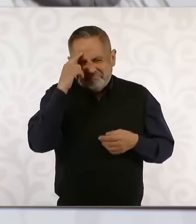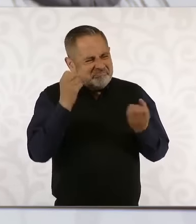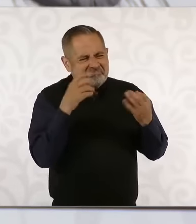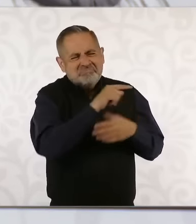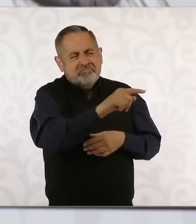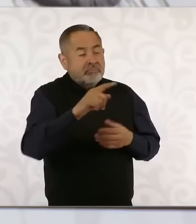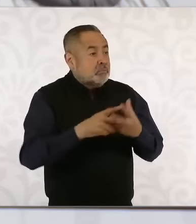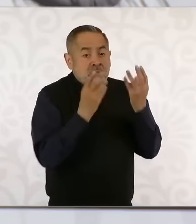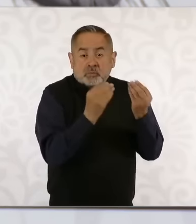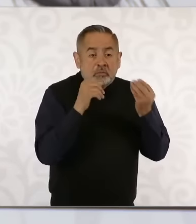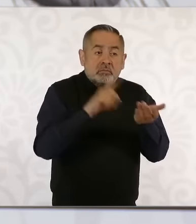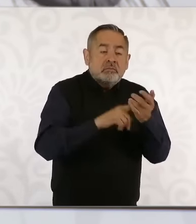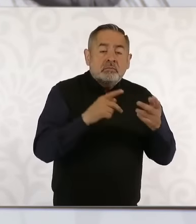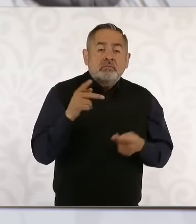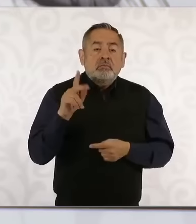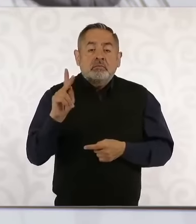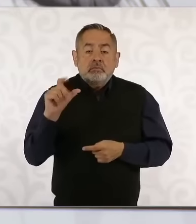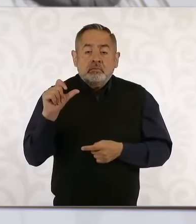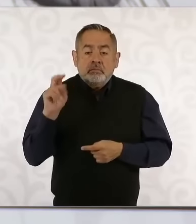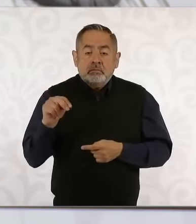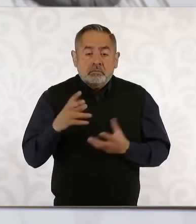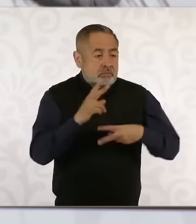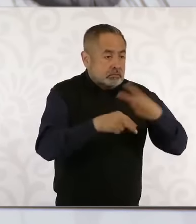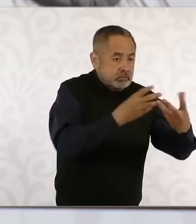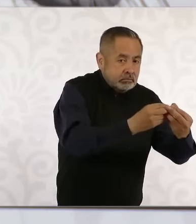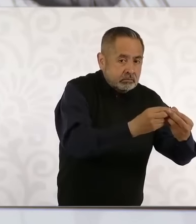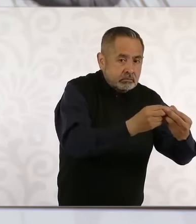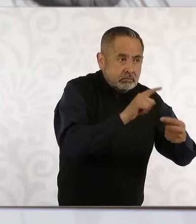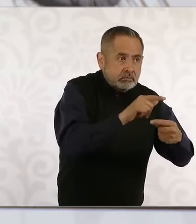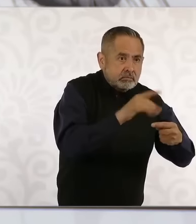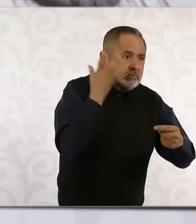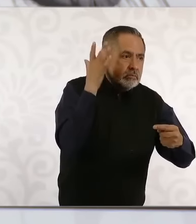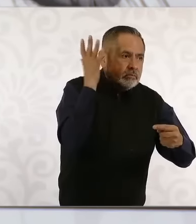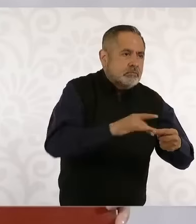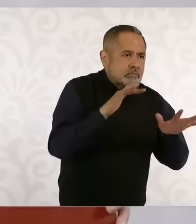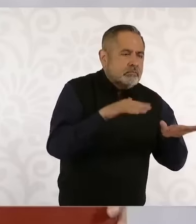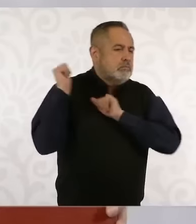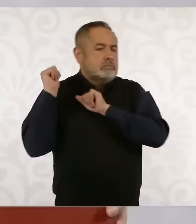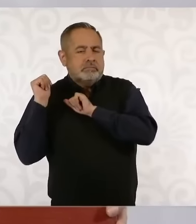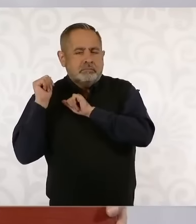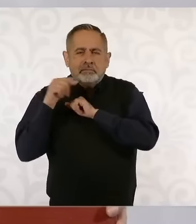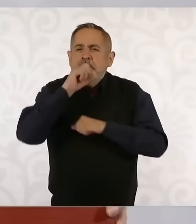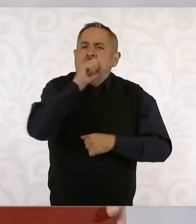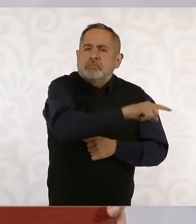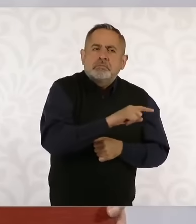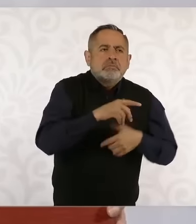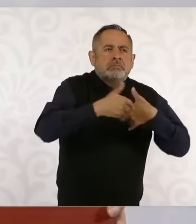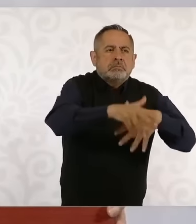muchos del PAN que dijeron que iban a ir y a la hora de la hora no fueron, pero que promovieron la